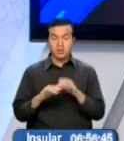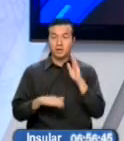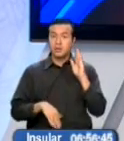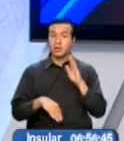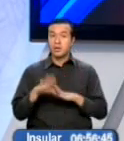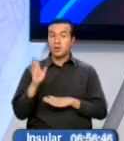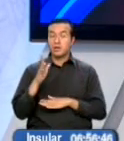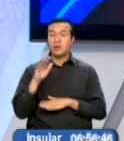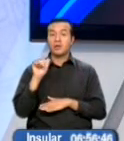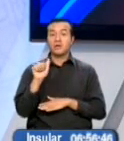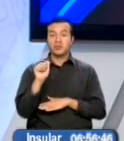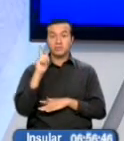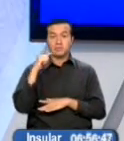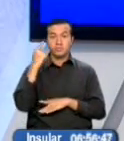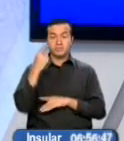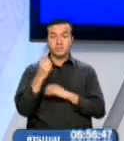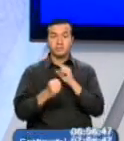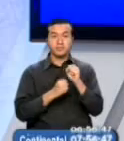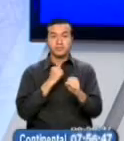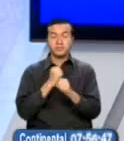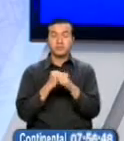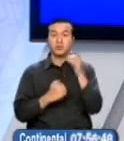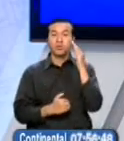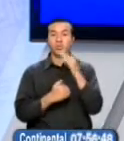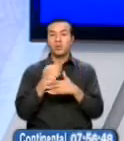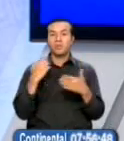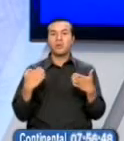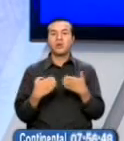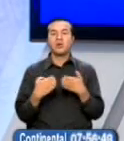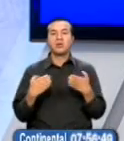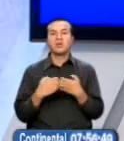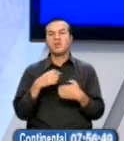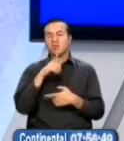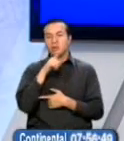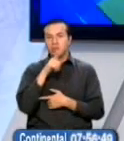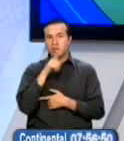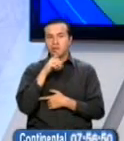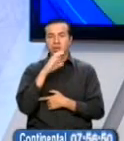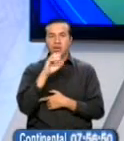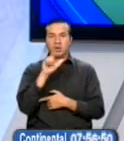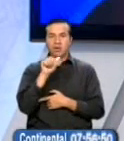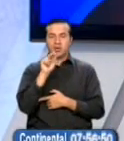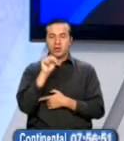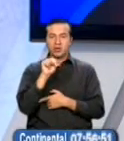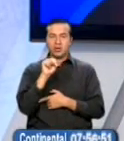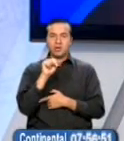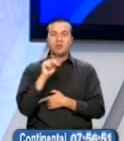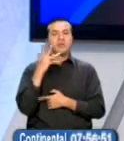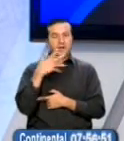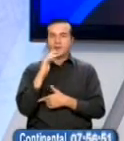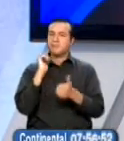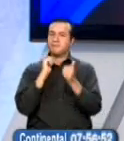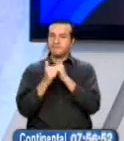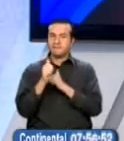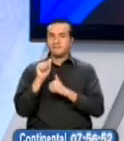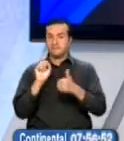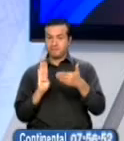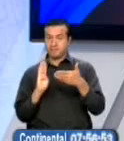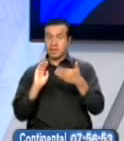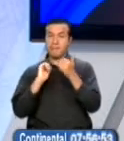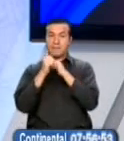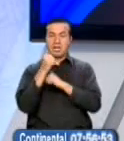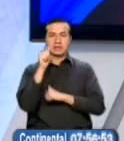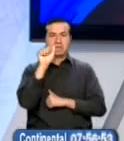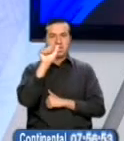la Serie A el próximo año tendrá a un nuevo equipo. Se trata del Clan Juvenil, que consiguió el ascenso de la Serie B a la Serie A.